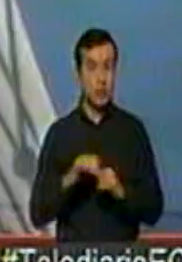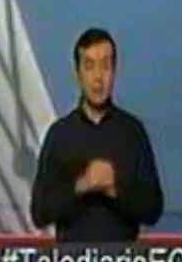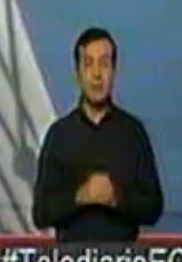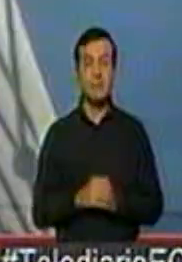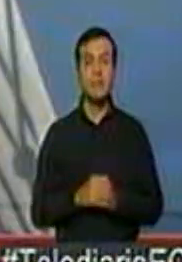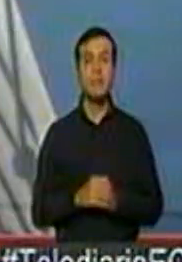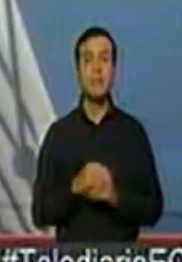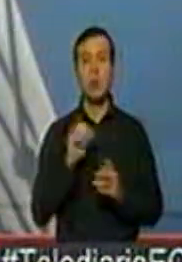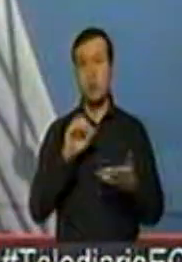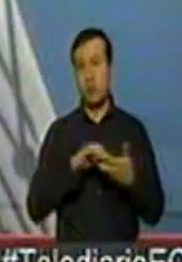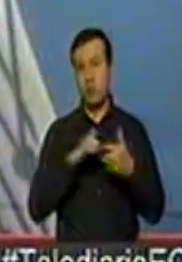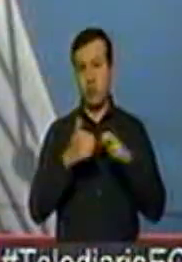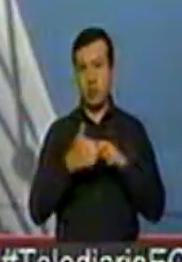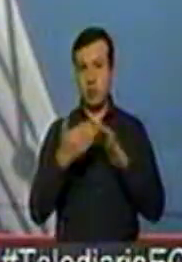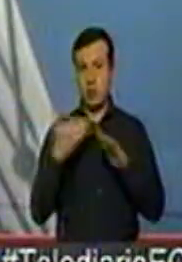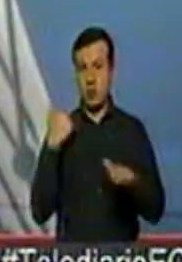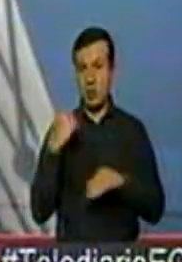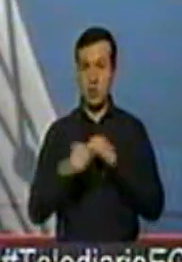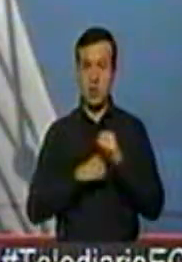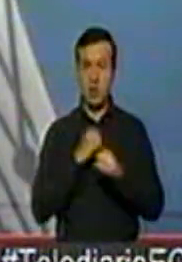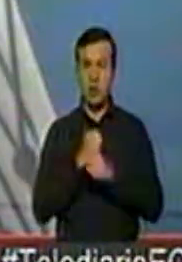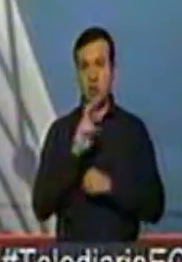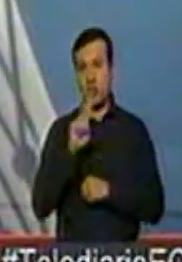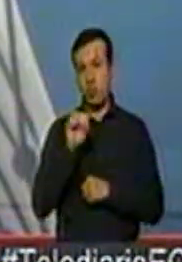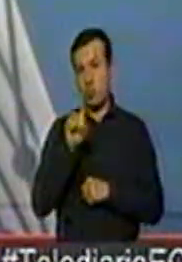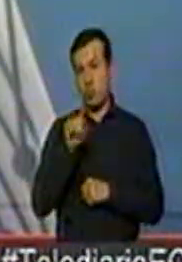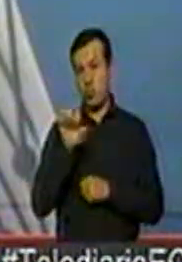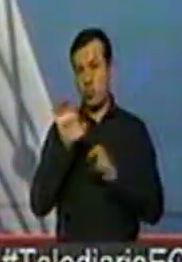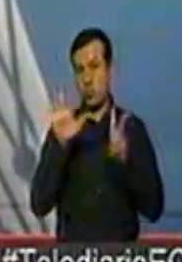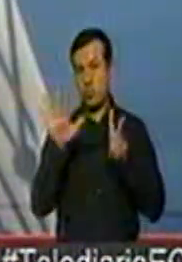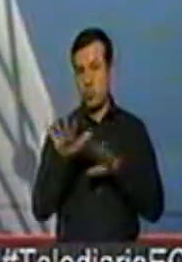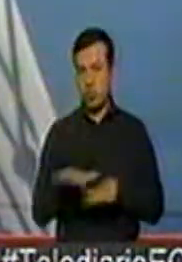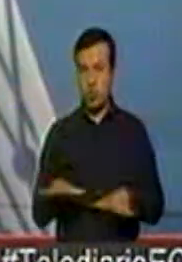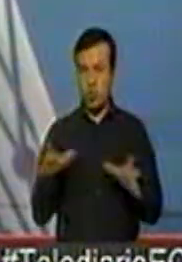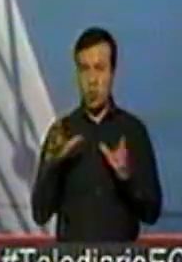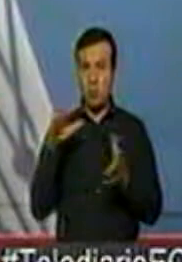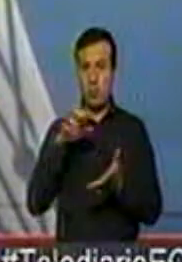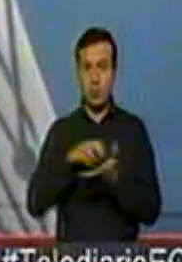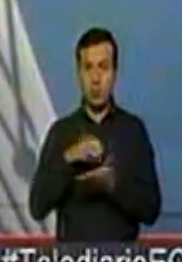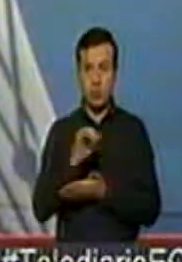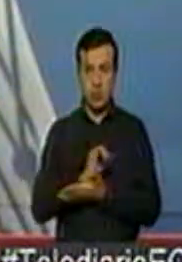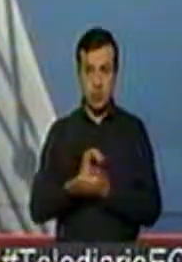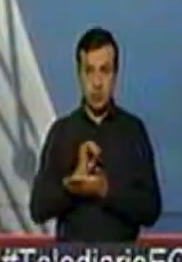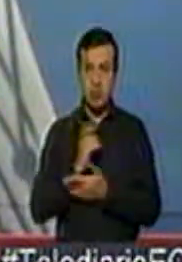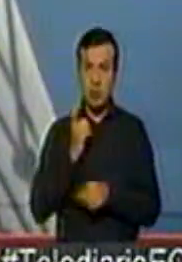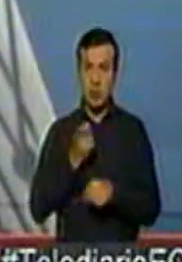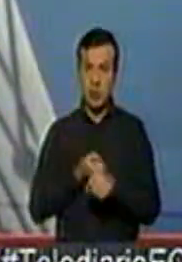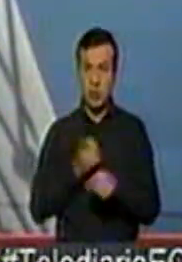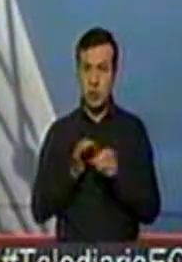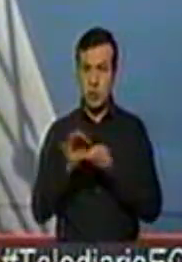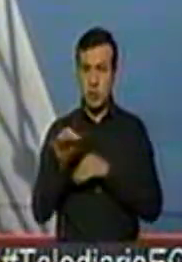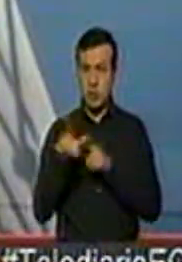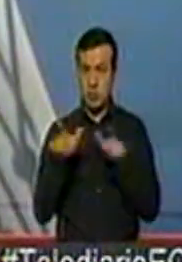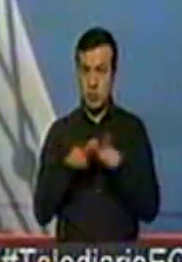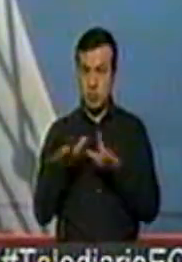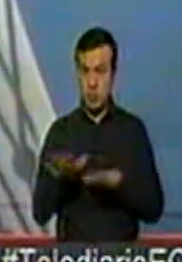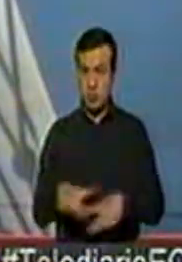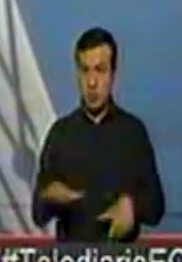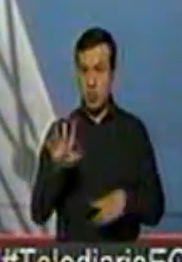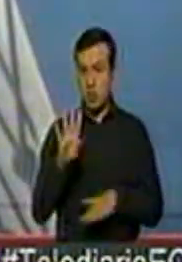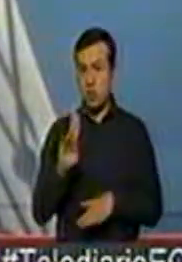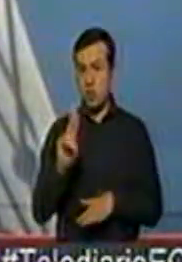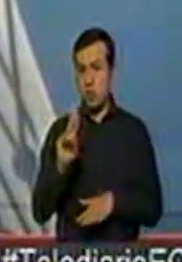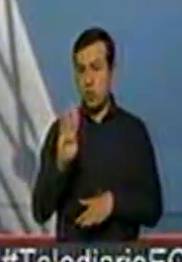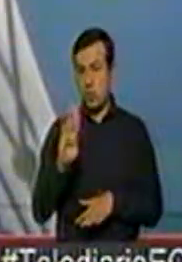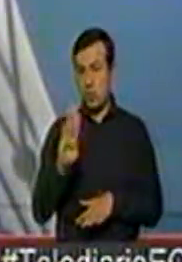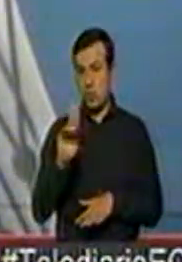de que este problema se inició en el año 2017 en la provincia de Imbabura, específicamente en esta zona de Buenos Aires. Ha pasado